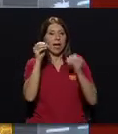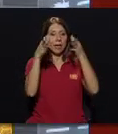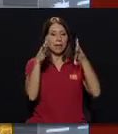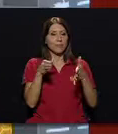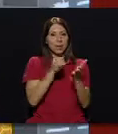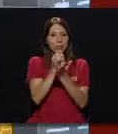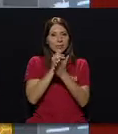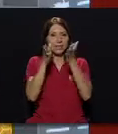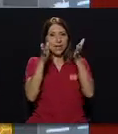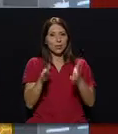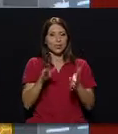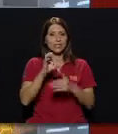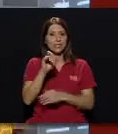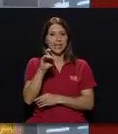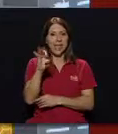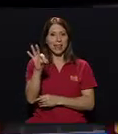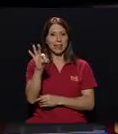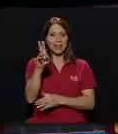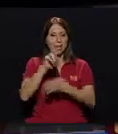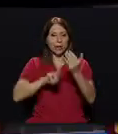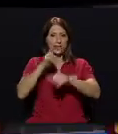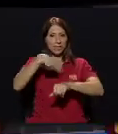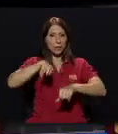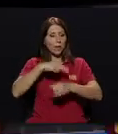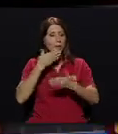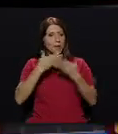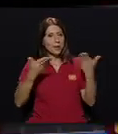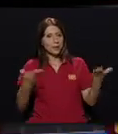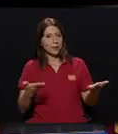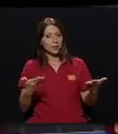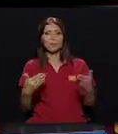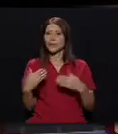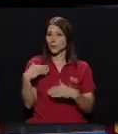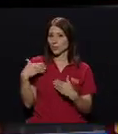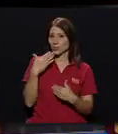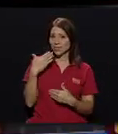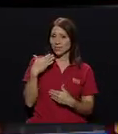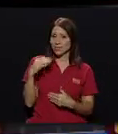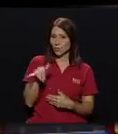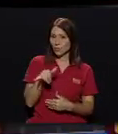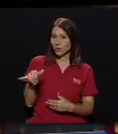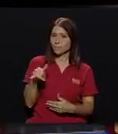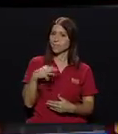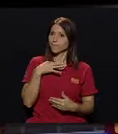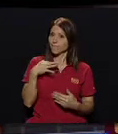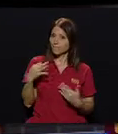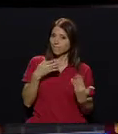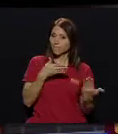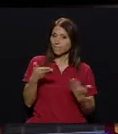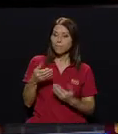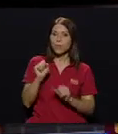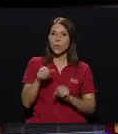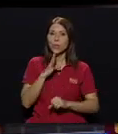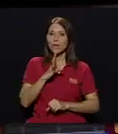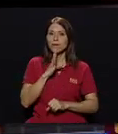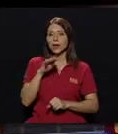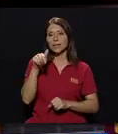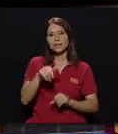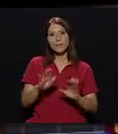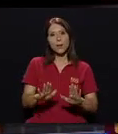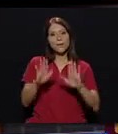investigador del SINART de la Universidad Nacional. Bienvenido. Sí, muchas gracias. Igual, encantado de estar y poder hablar de estas